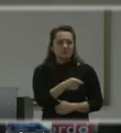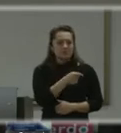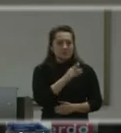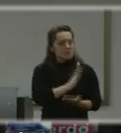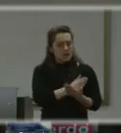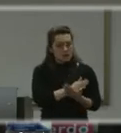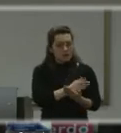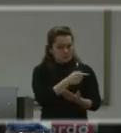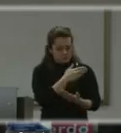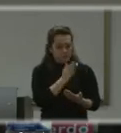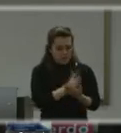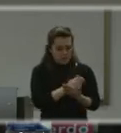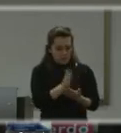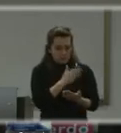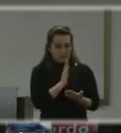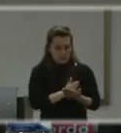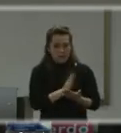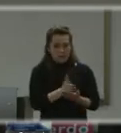frecuencia.